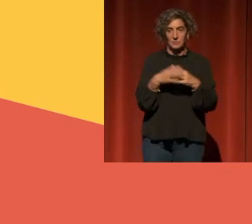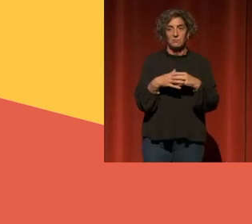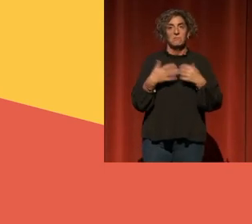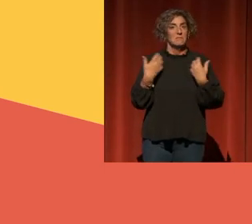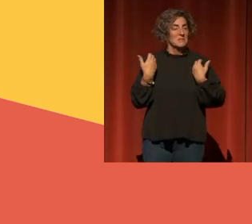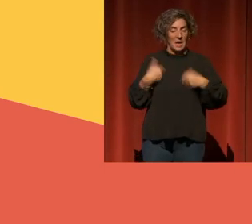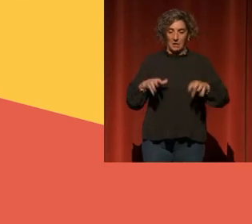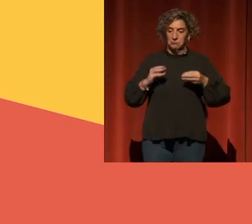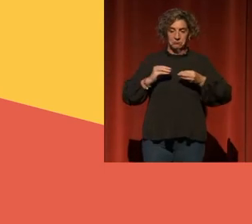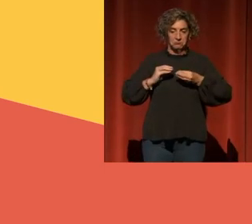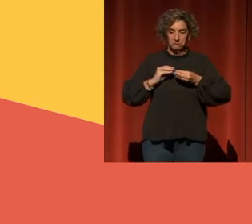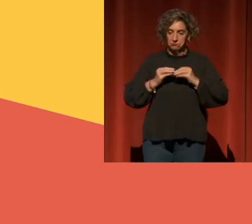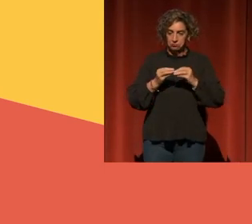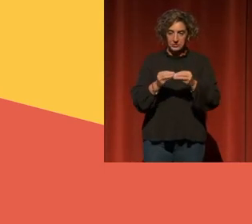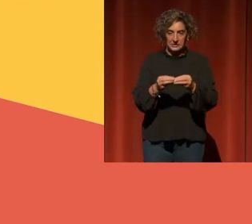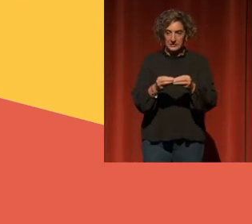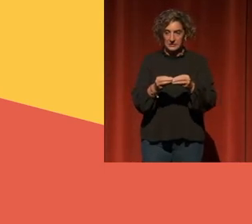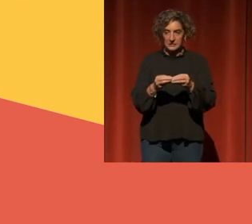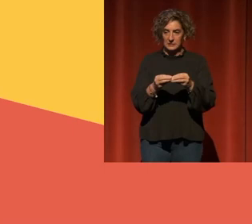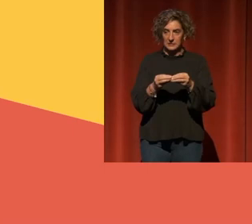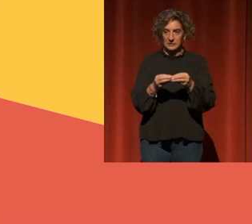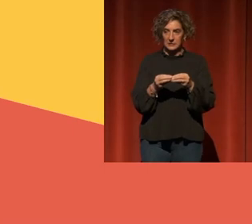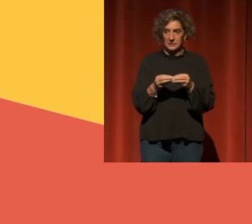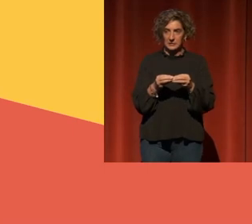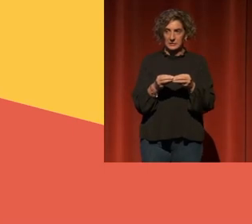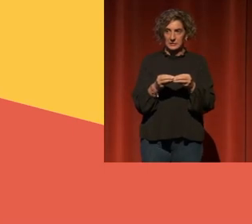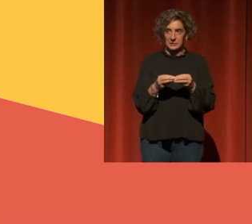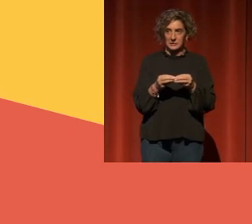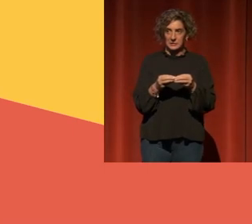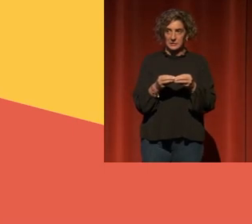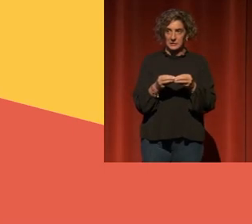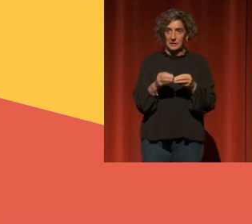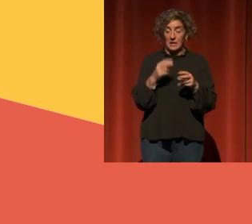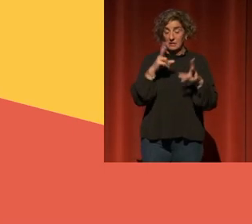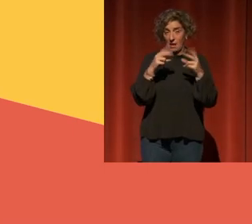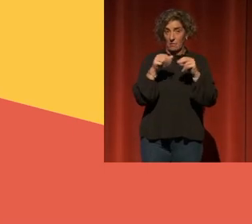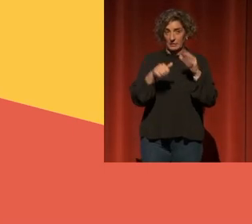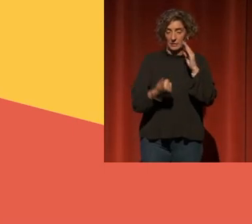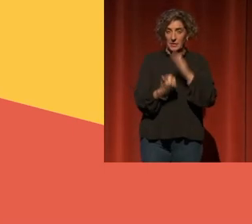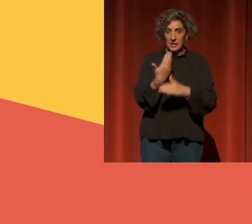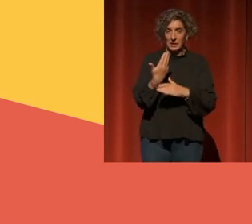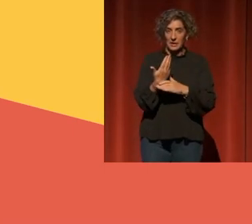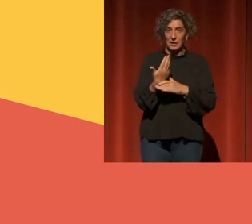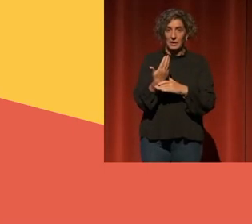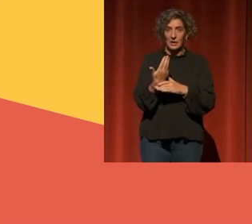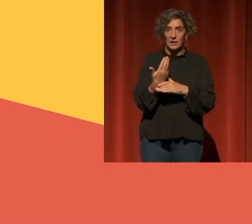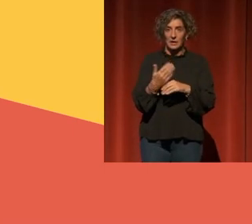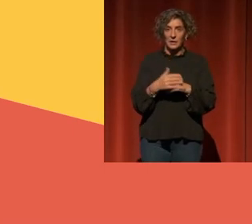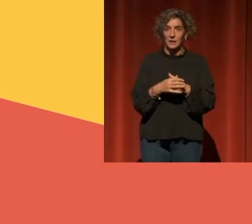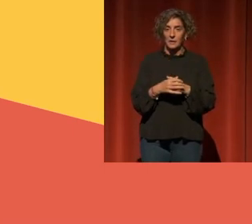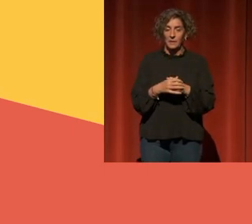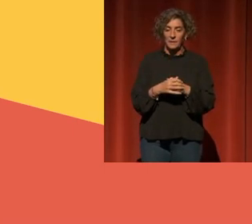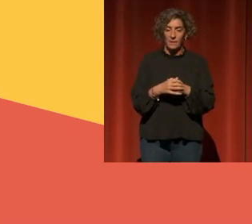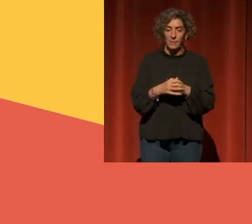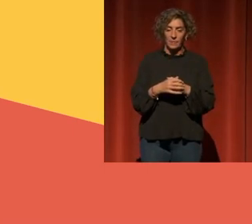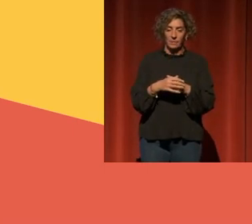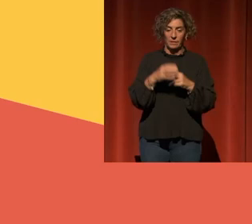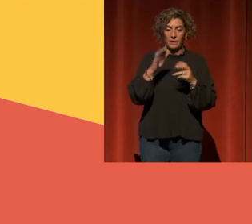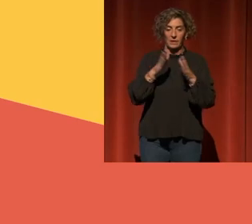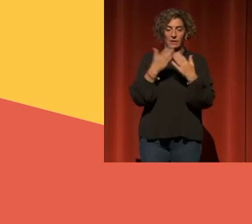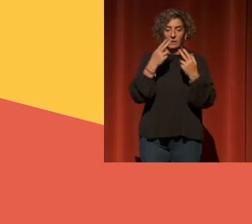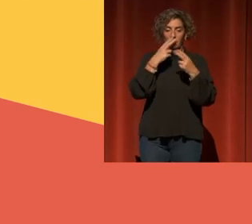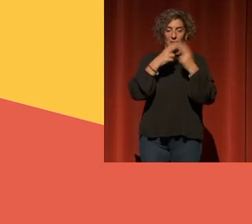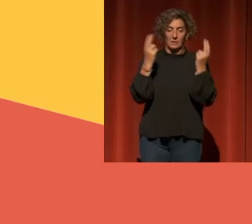funcionamiento que se ha hablado además esta mañana de ello se pone en funcionamiento public libraries 2030